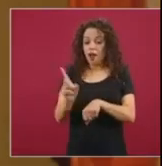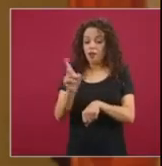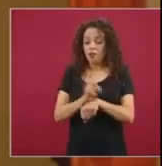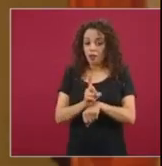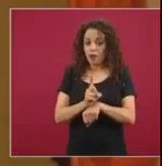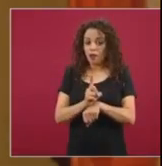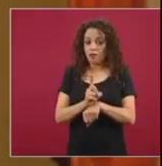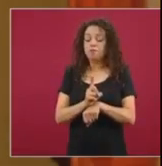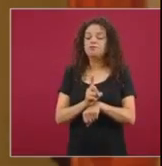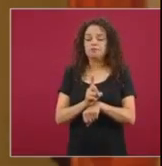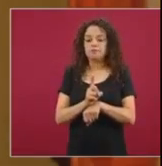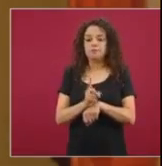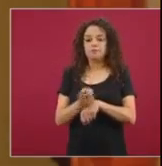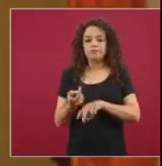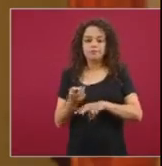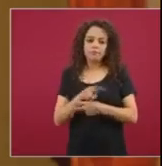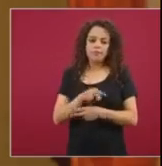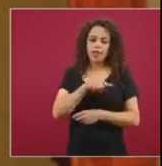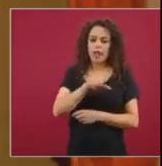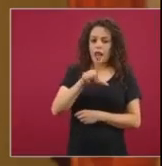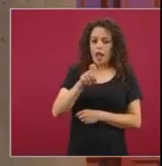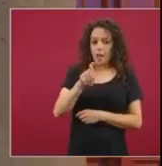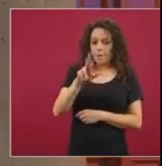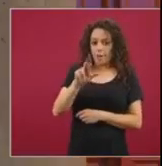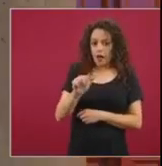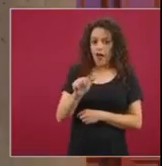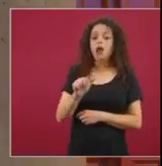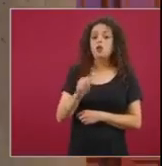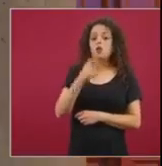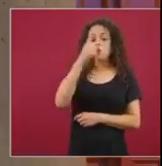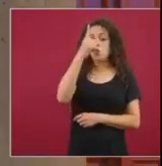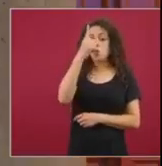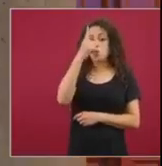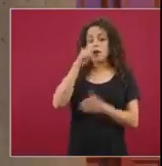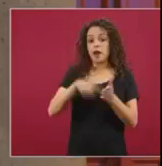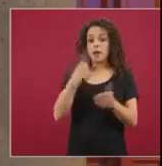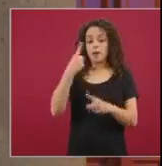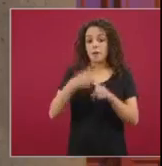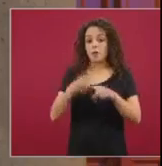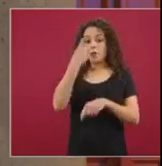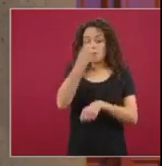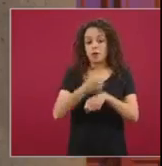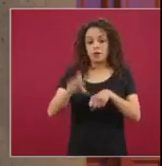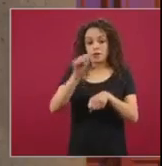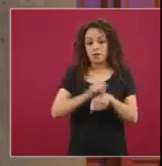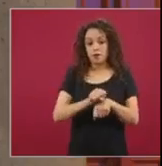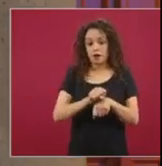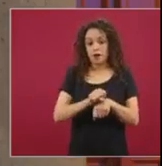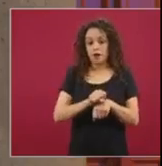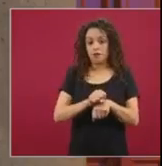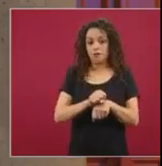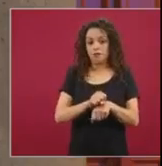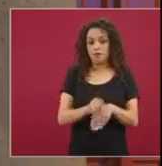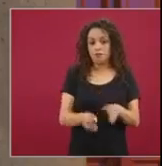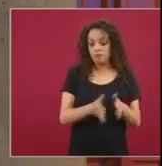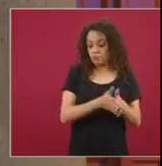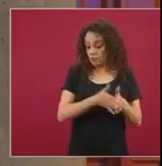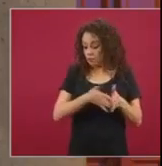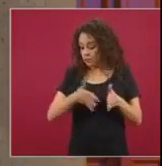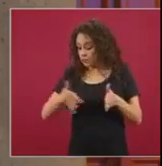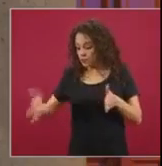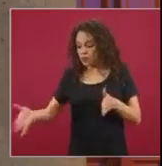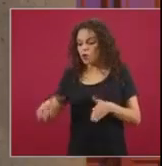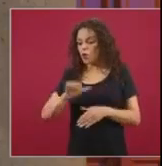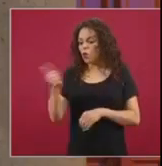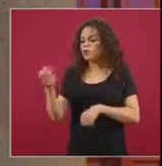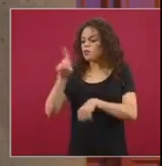hacemos la toma verificada una sola vez a la semana. El resto de la semana capacitamos a la persona para que tome